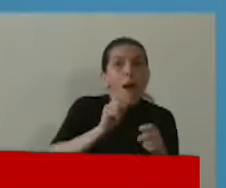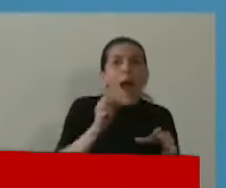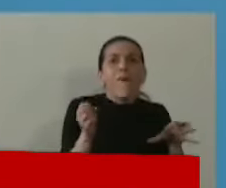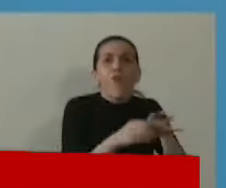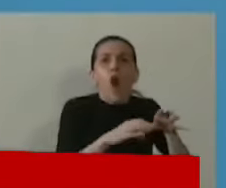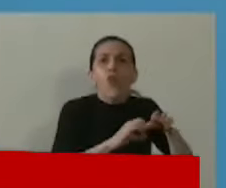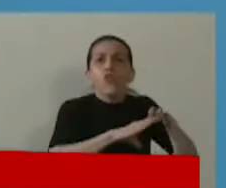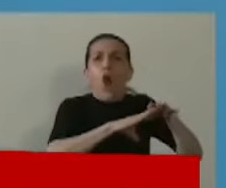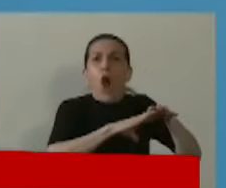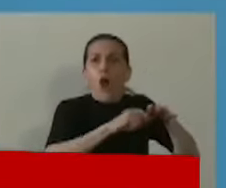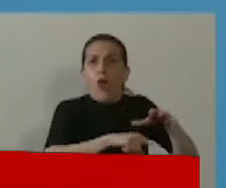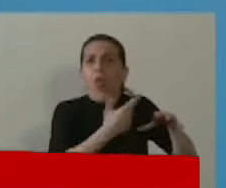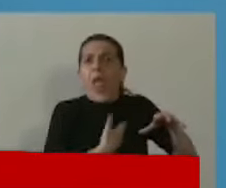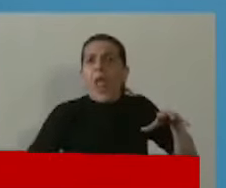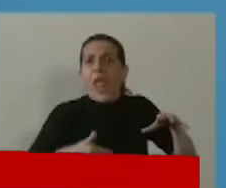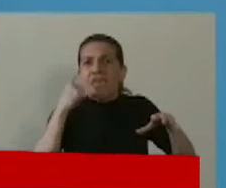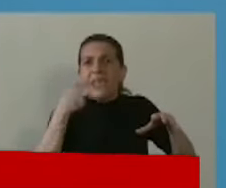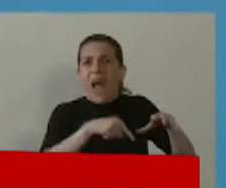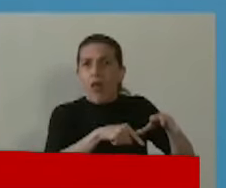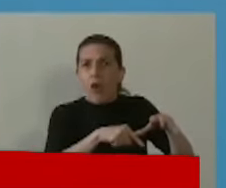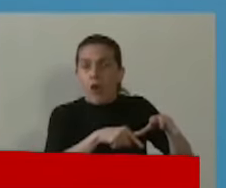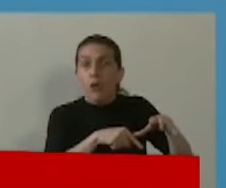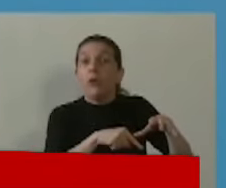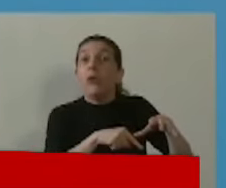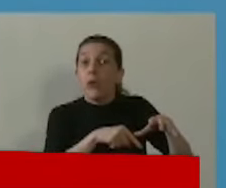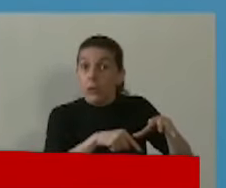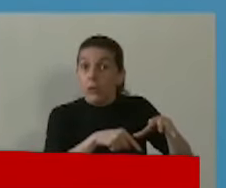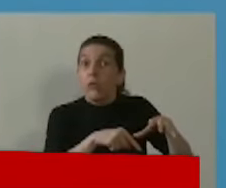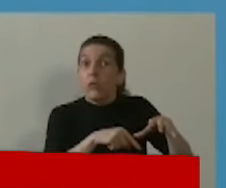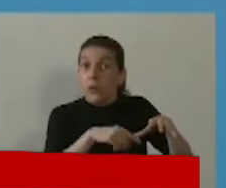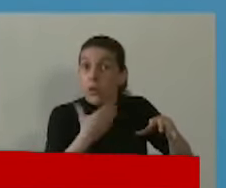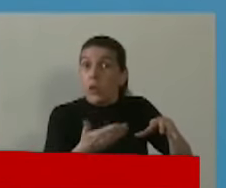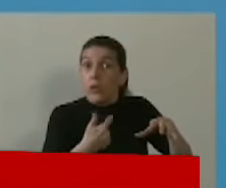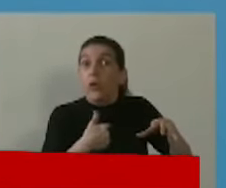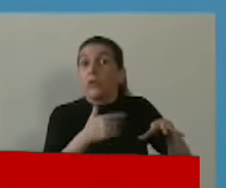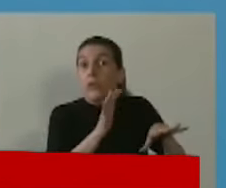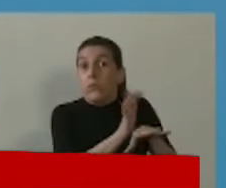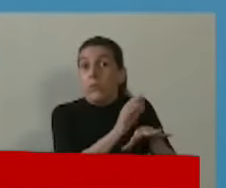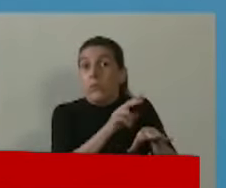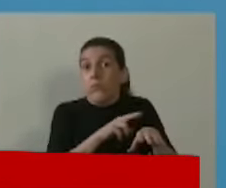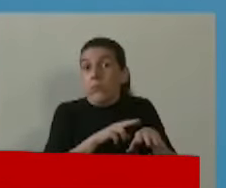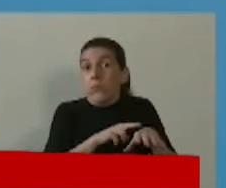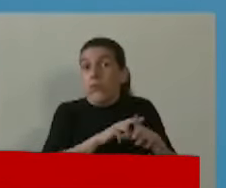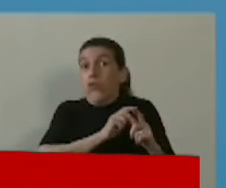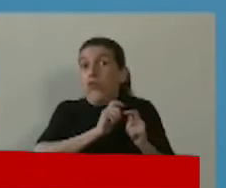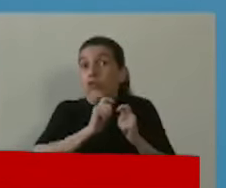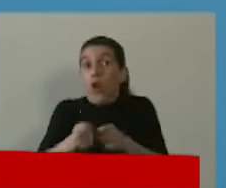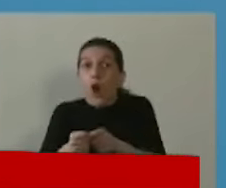yo leo no está escribía el nivel de credibilidad que ha llegado en estos medios